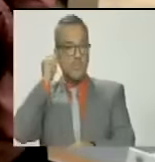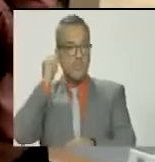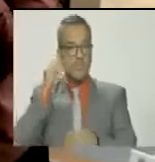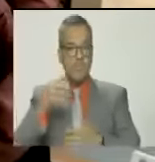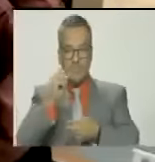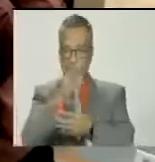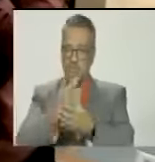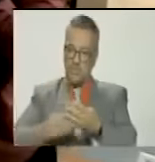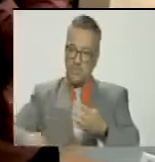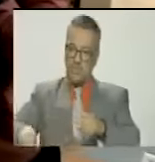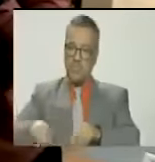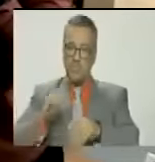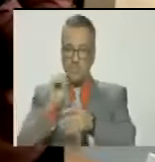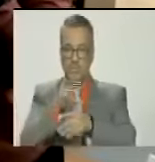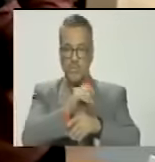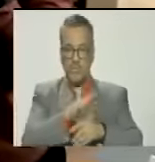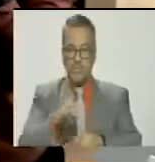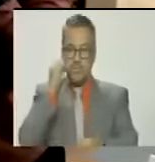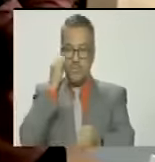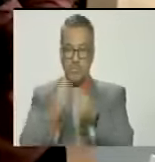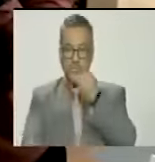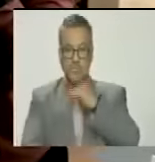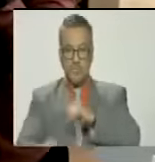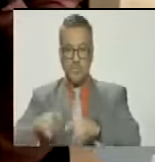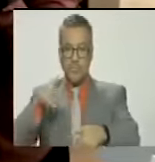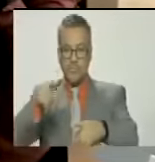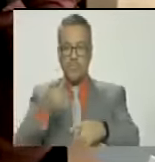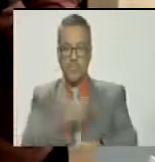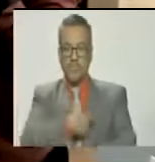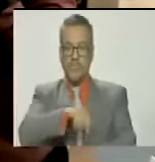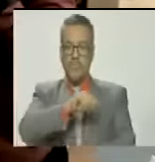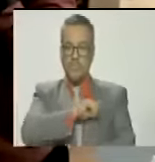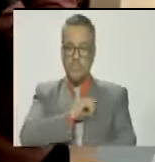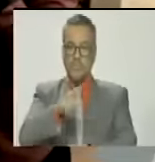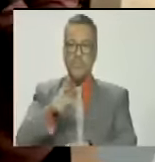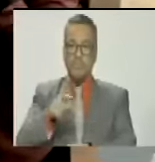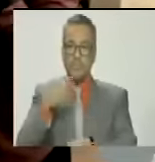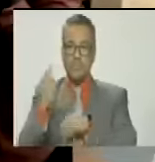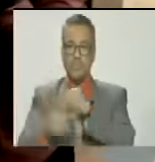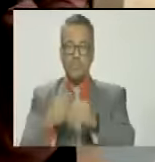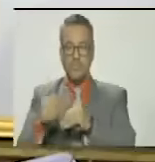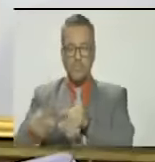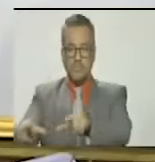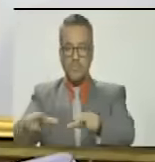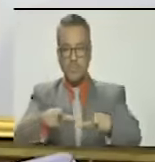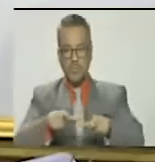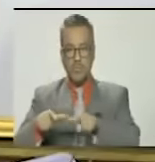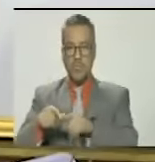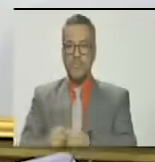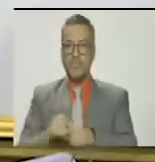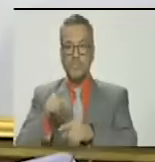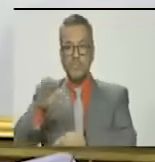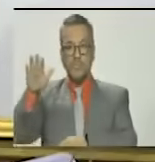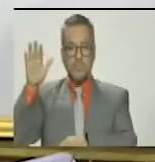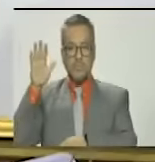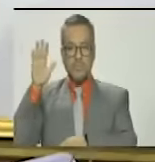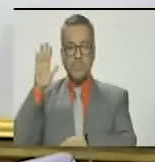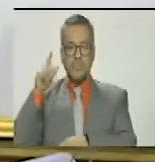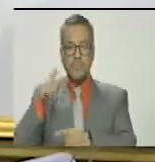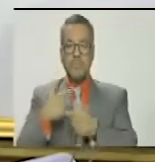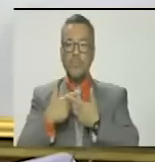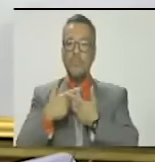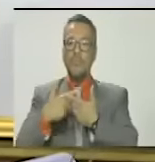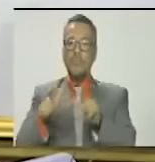se soltaron para expulsar al último imperio español que asoló estas tierras. Juran por